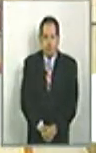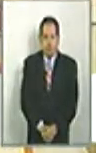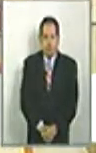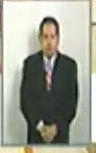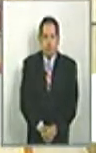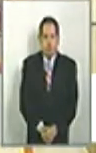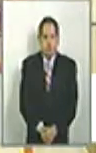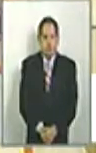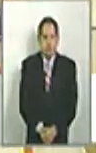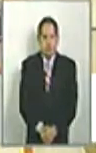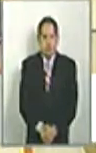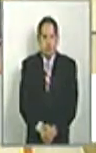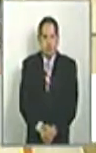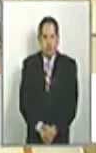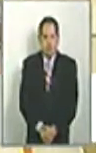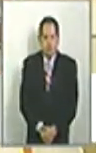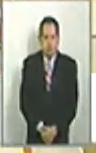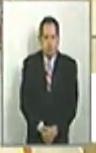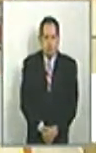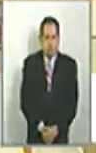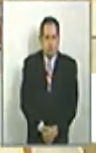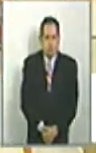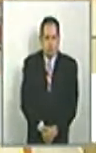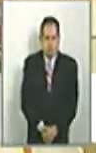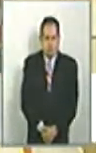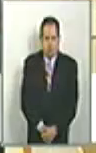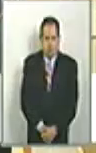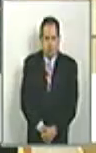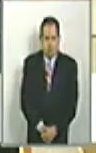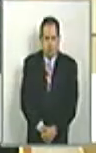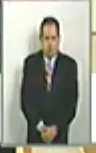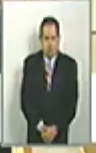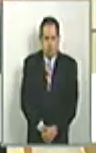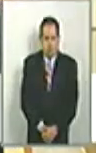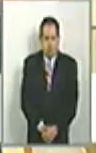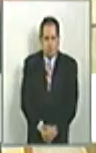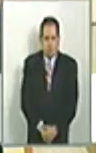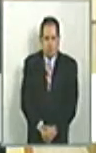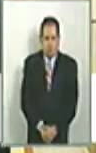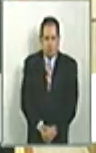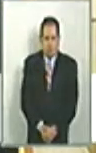¿Seguro? Pida la comisión de cortesía. ¿Quién está?